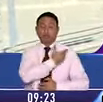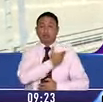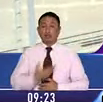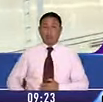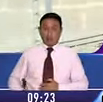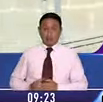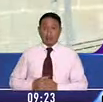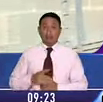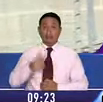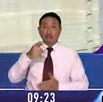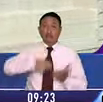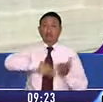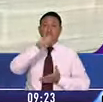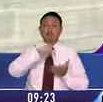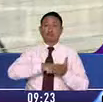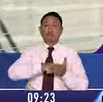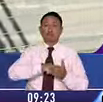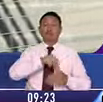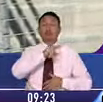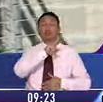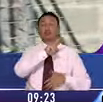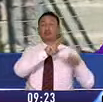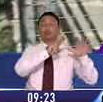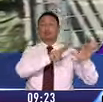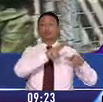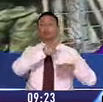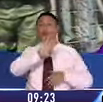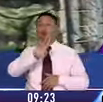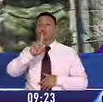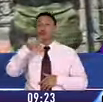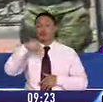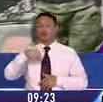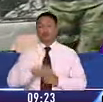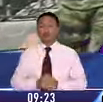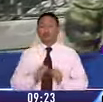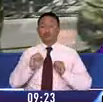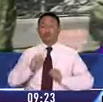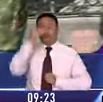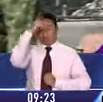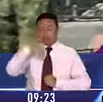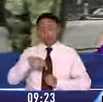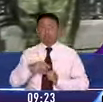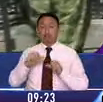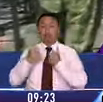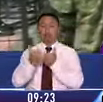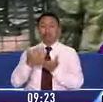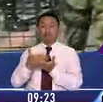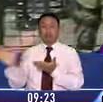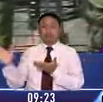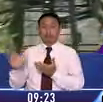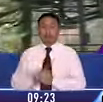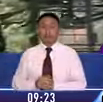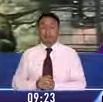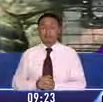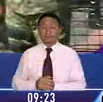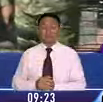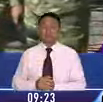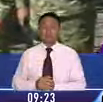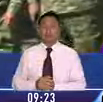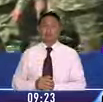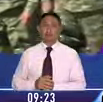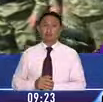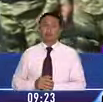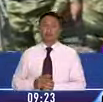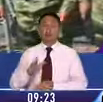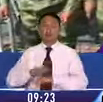de la República firmó este decreto 741, aplicando la denominada muerte cruzada. Lo que ha resuelto es disolver la Asamblea Nacional